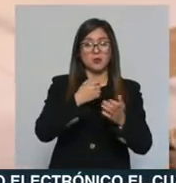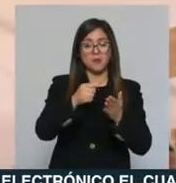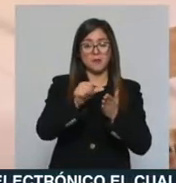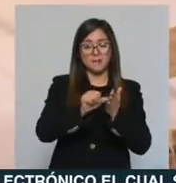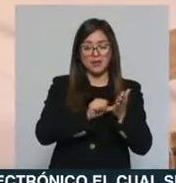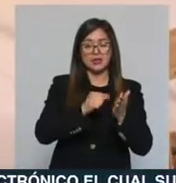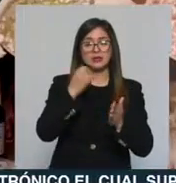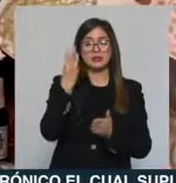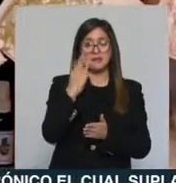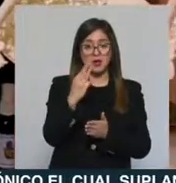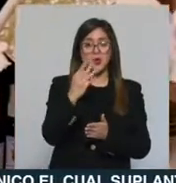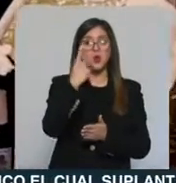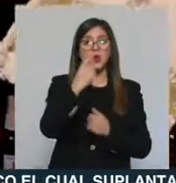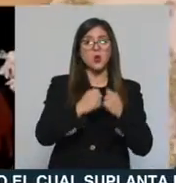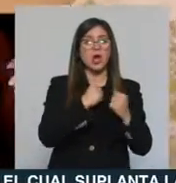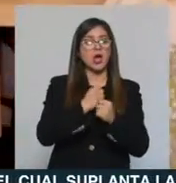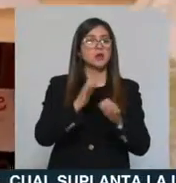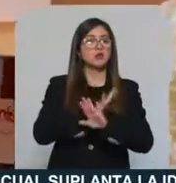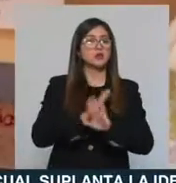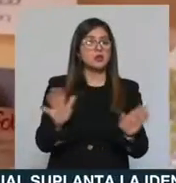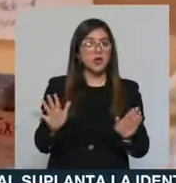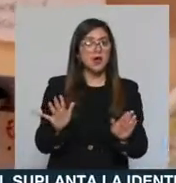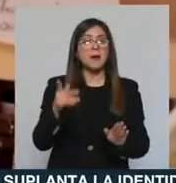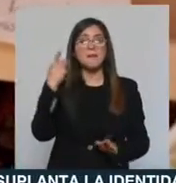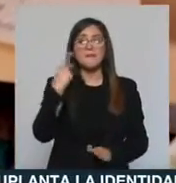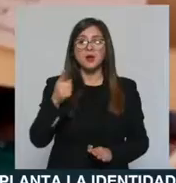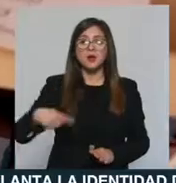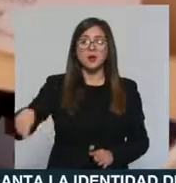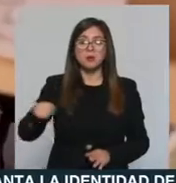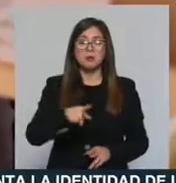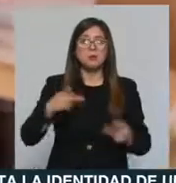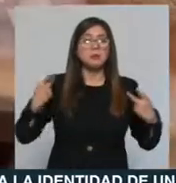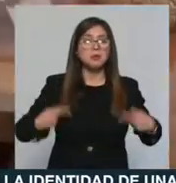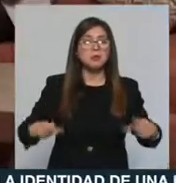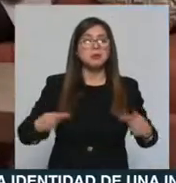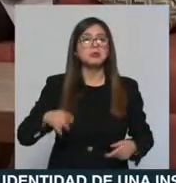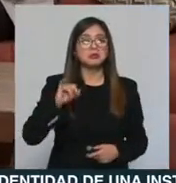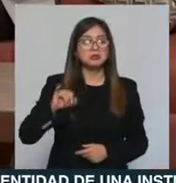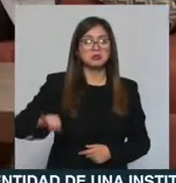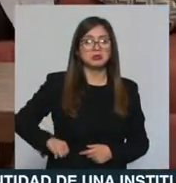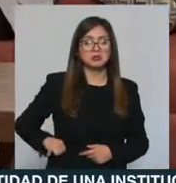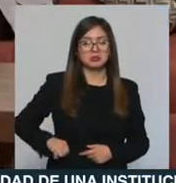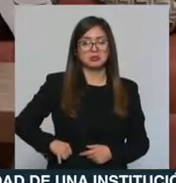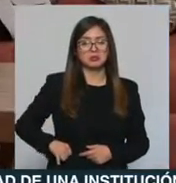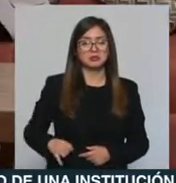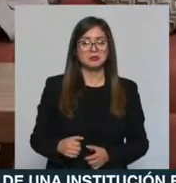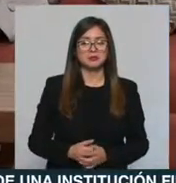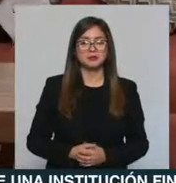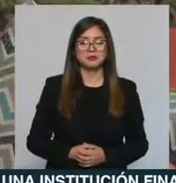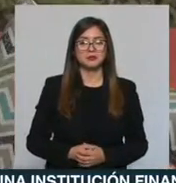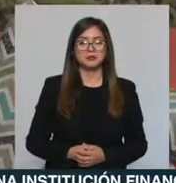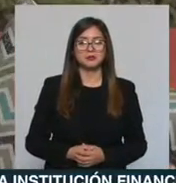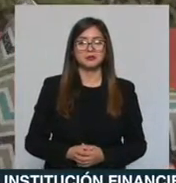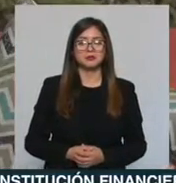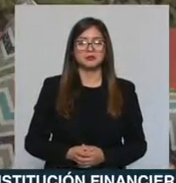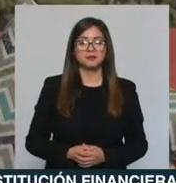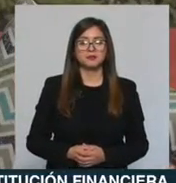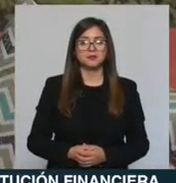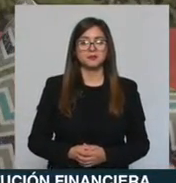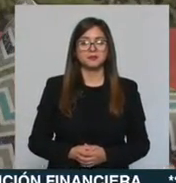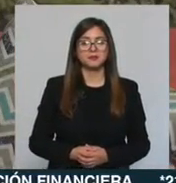la verdad es que sí, y la verdad es que la respuesta ha sido muy buena. Oye, pero hablando de productos, por